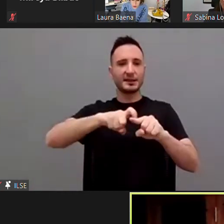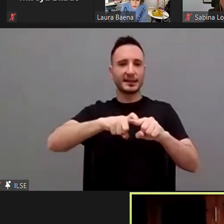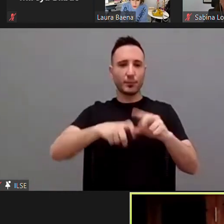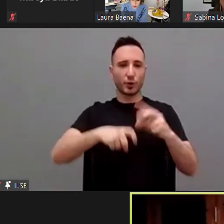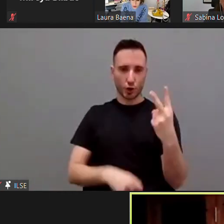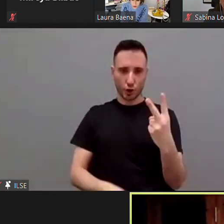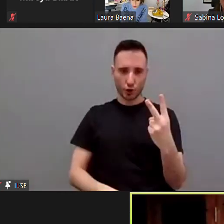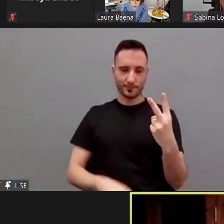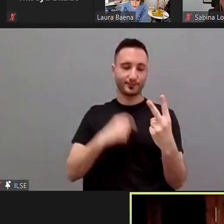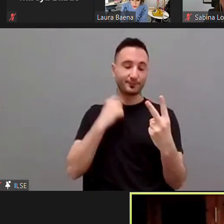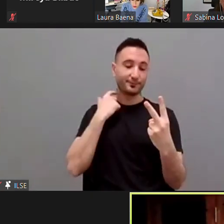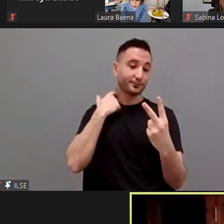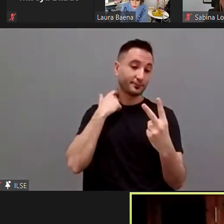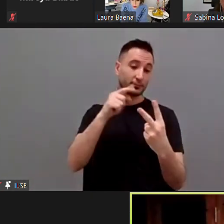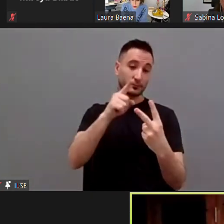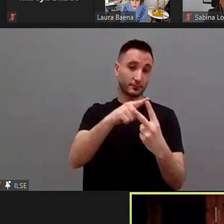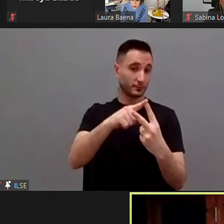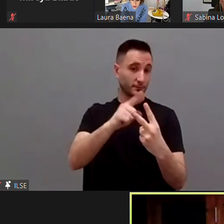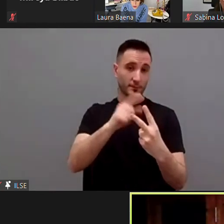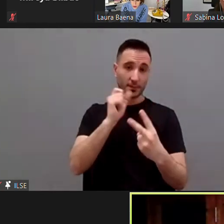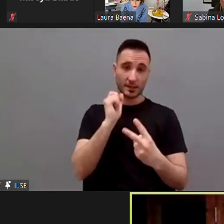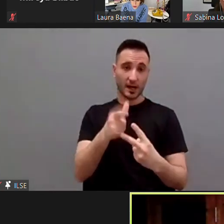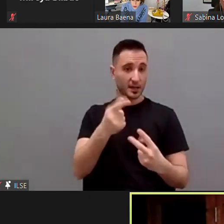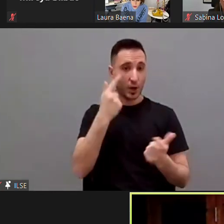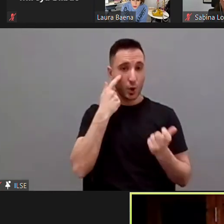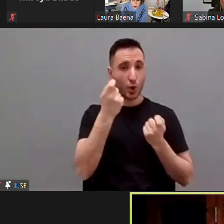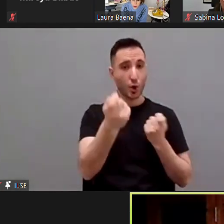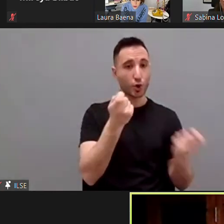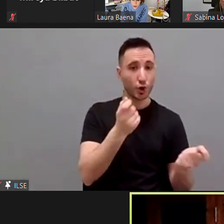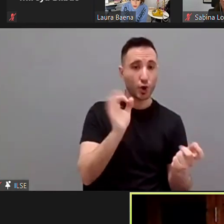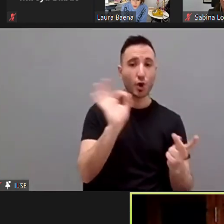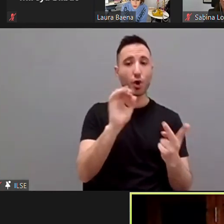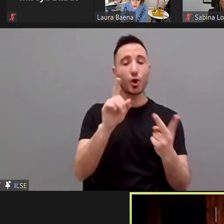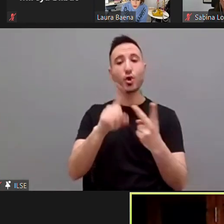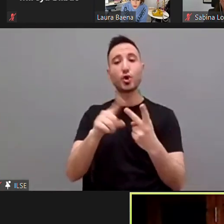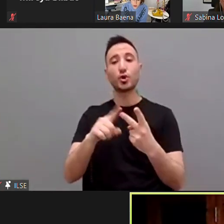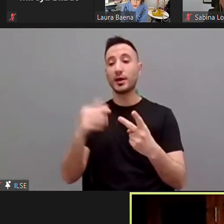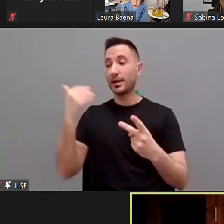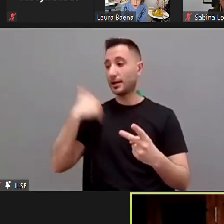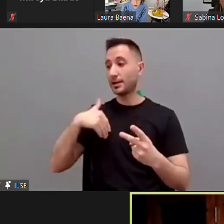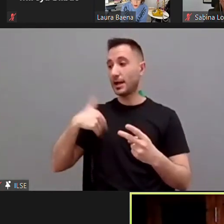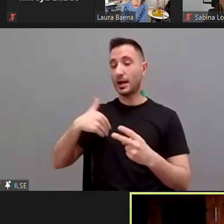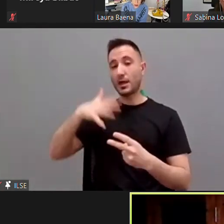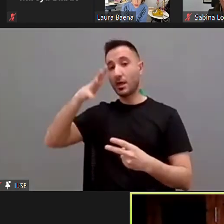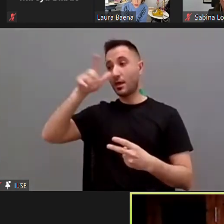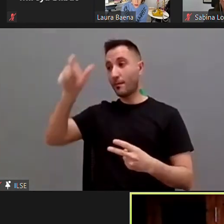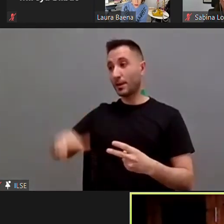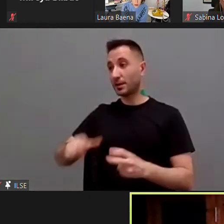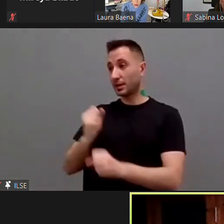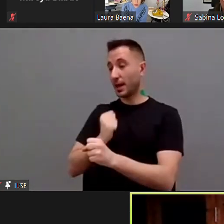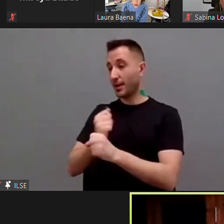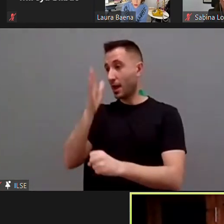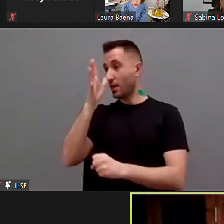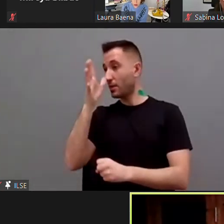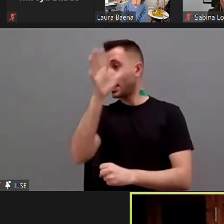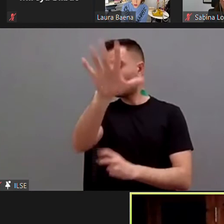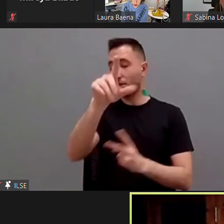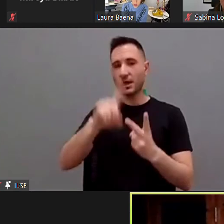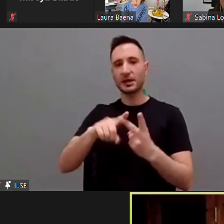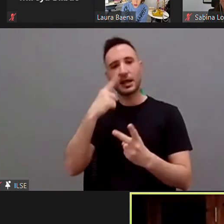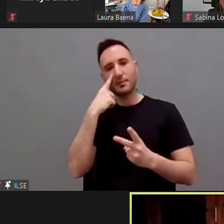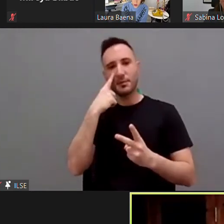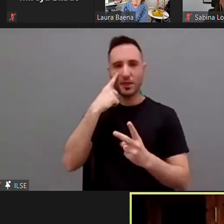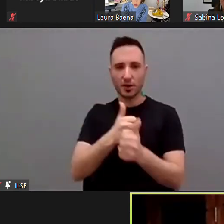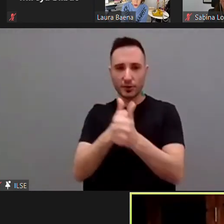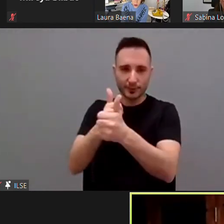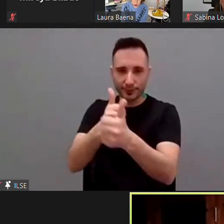Pues obviamente las rutinarias o de control o las iniciadas por una denuncia previa por un trabajador, representante de los